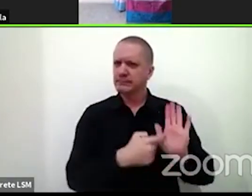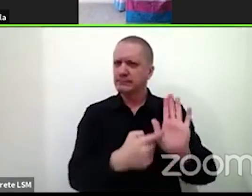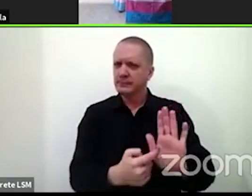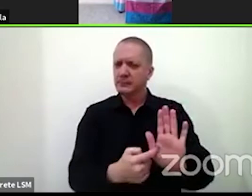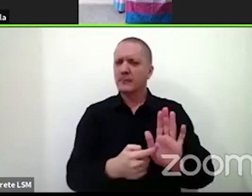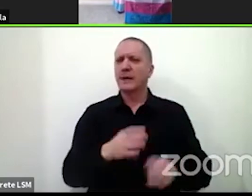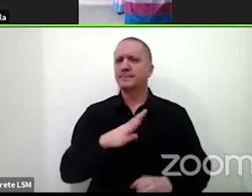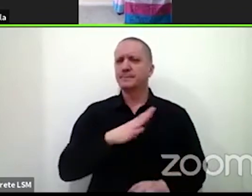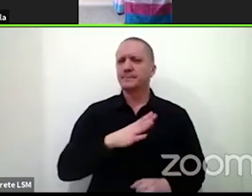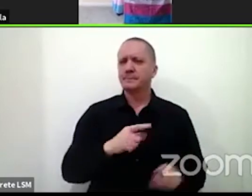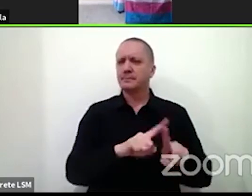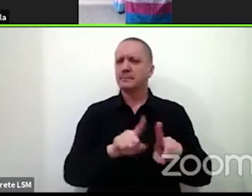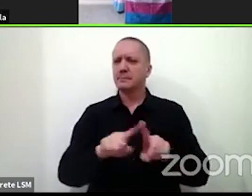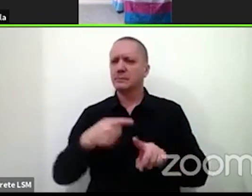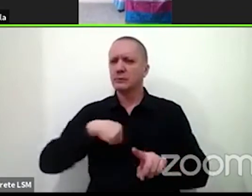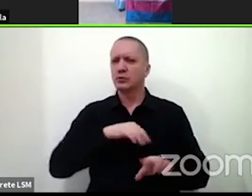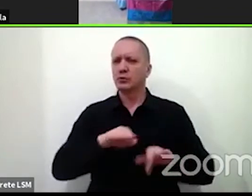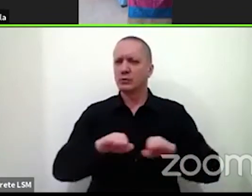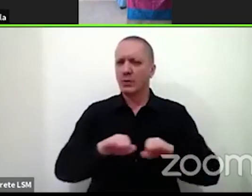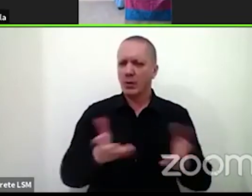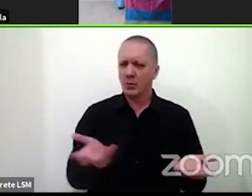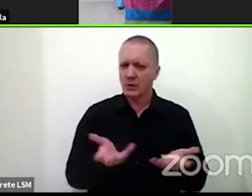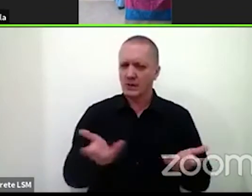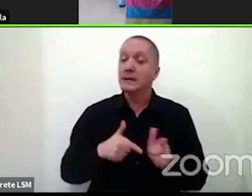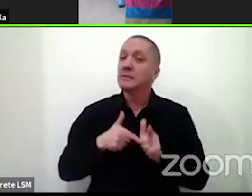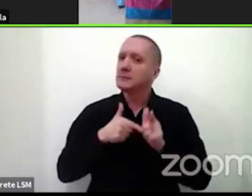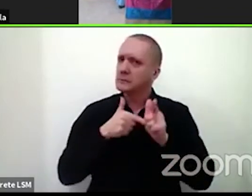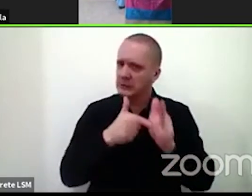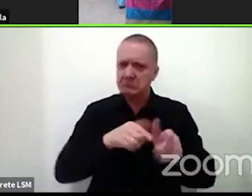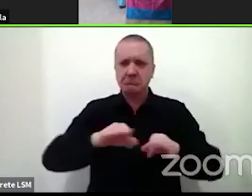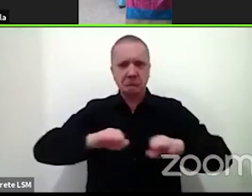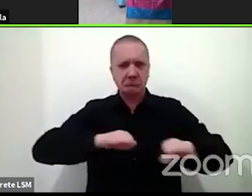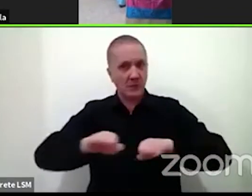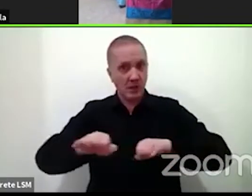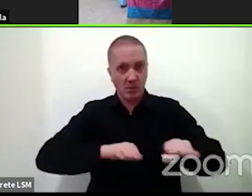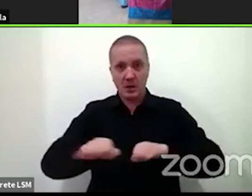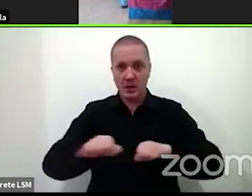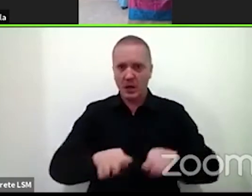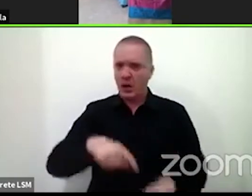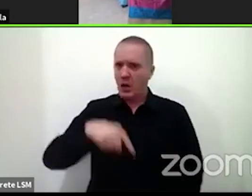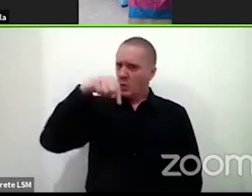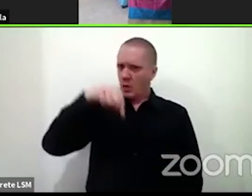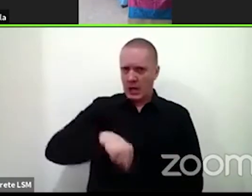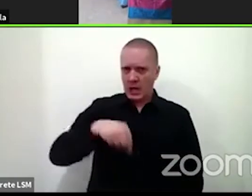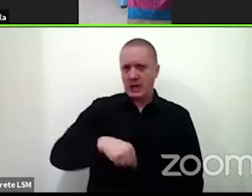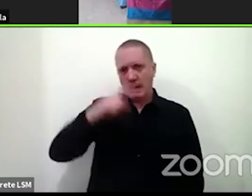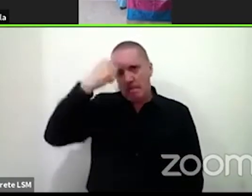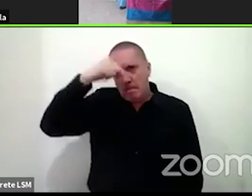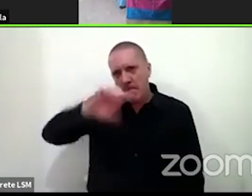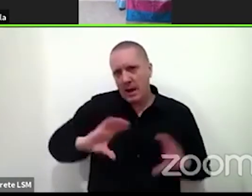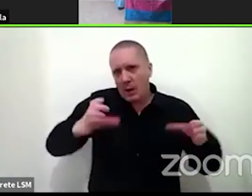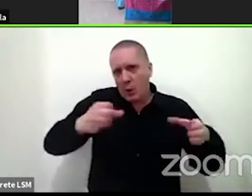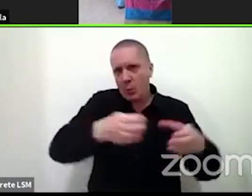haciendo para que sigamos haciendo nuestro trabajo desde la base comunitaria. Y pues